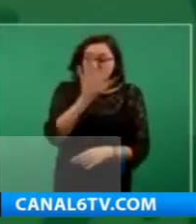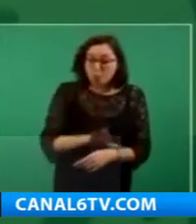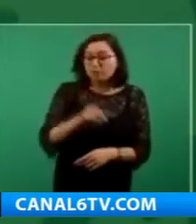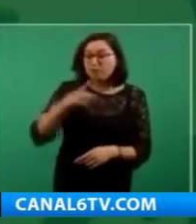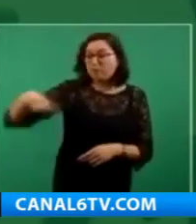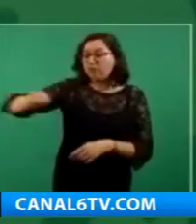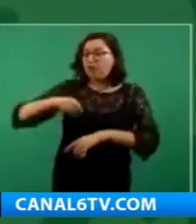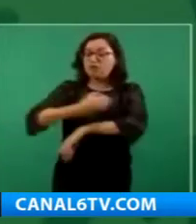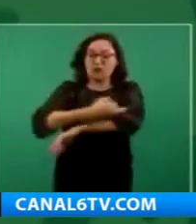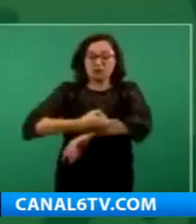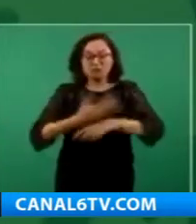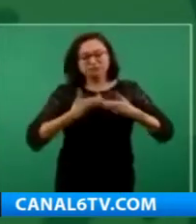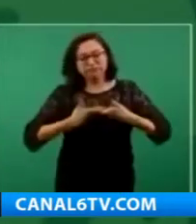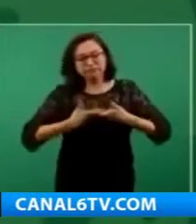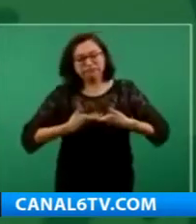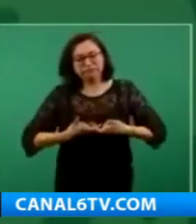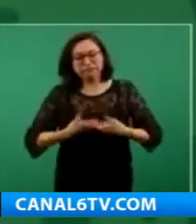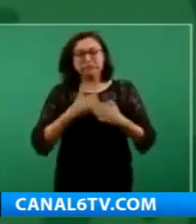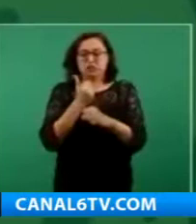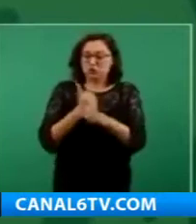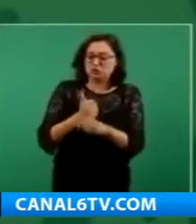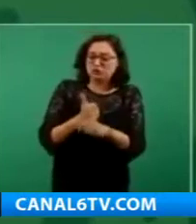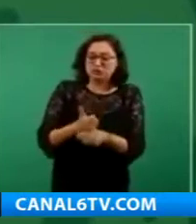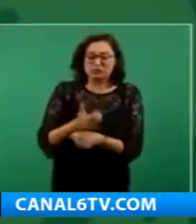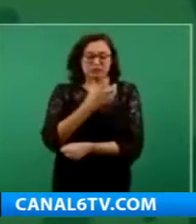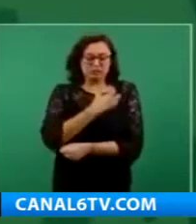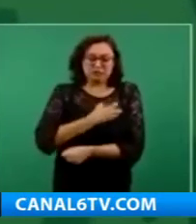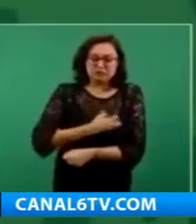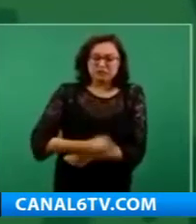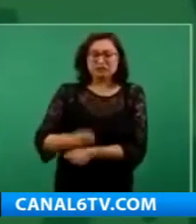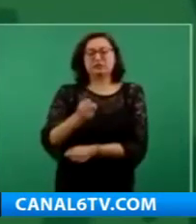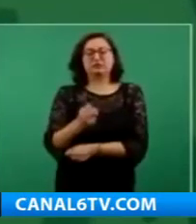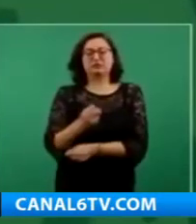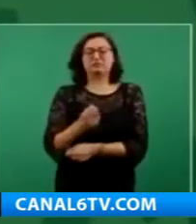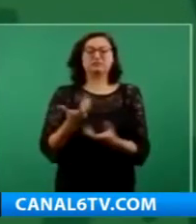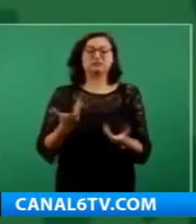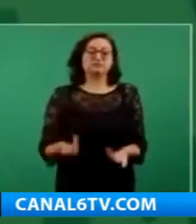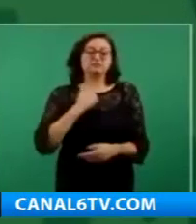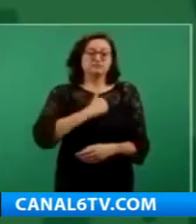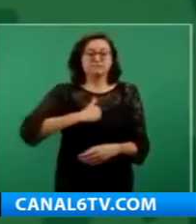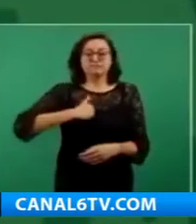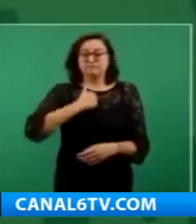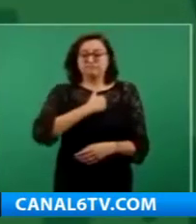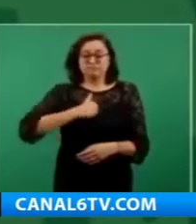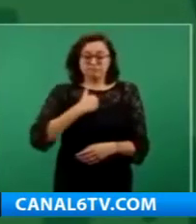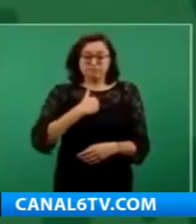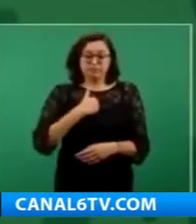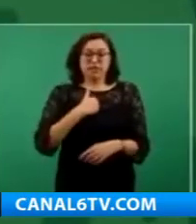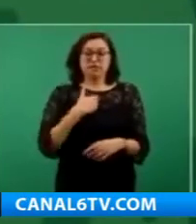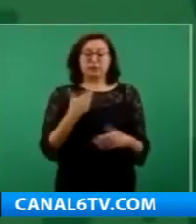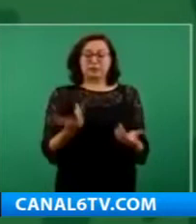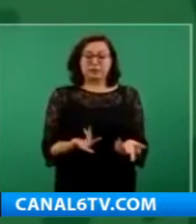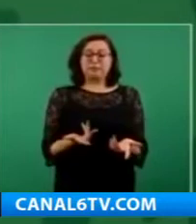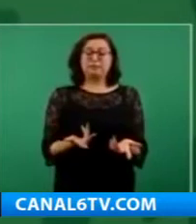las familias que muy lamentablemente han sufrido la enfermedad o han padecido una enfermedad